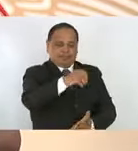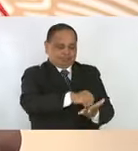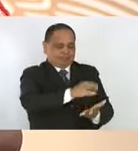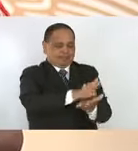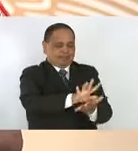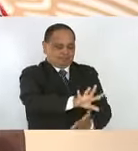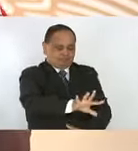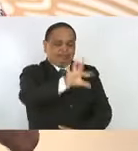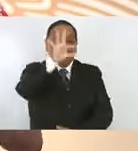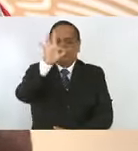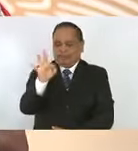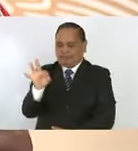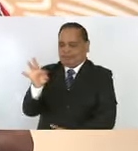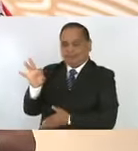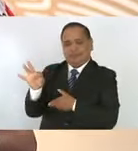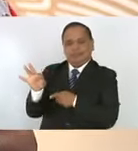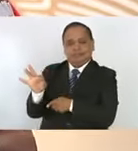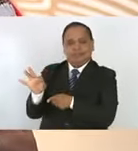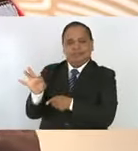Juárez, dicen, rompió